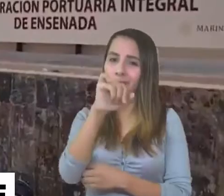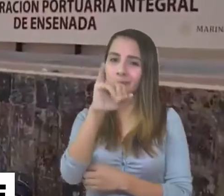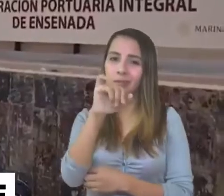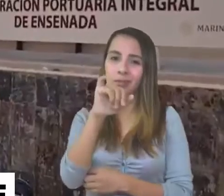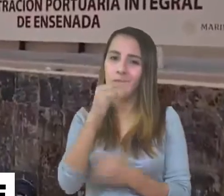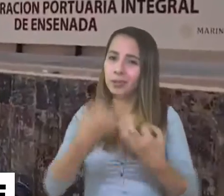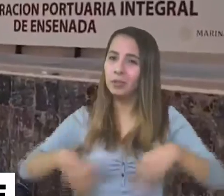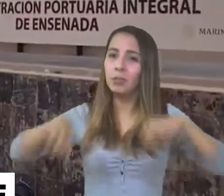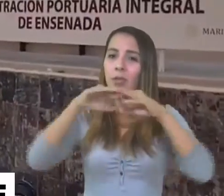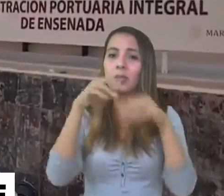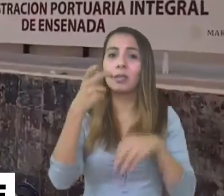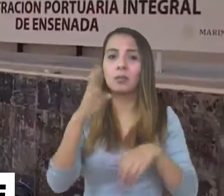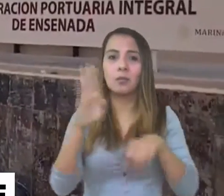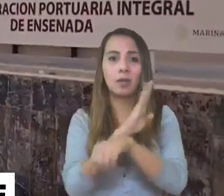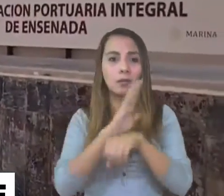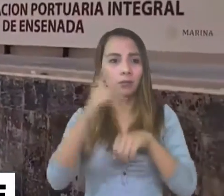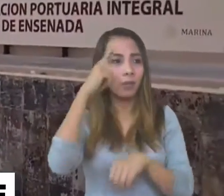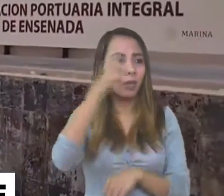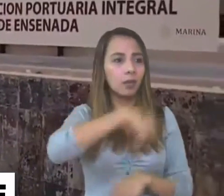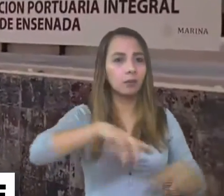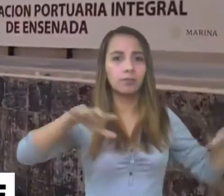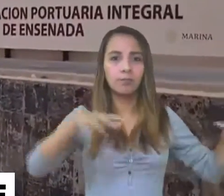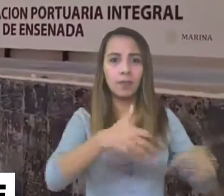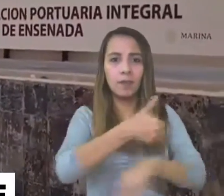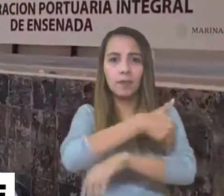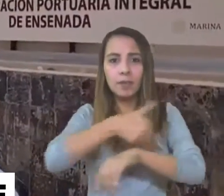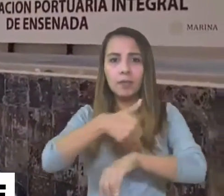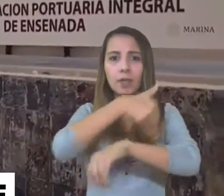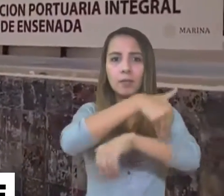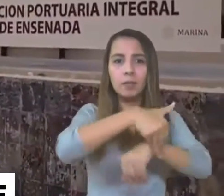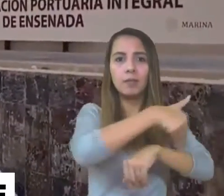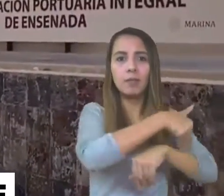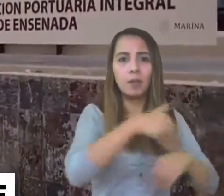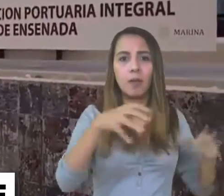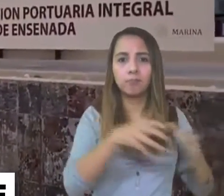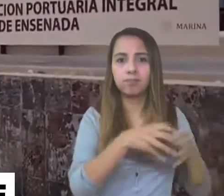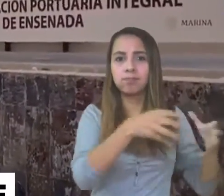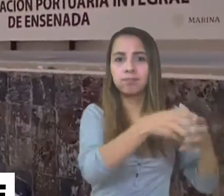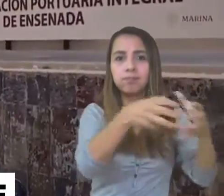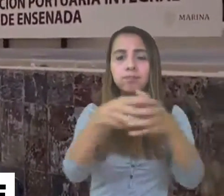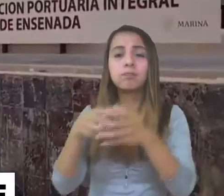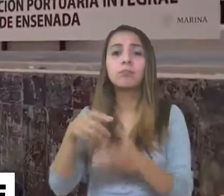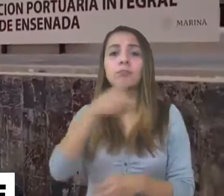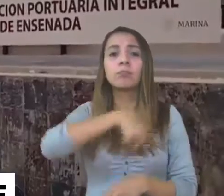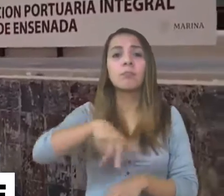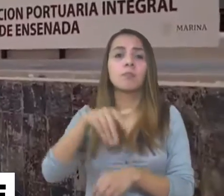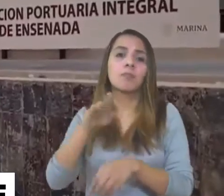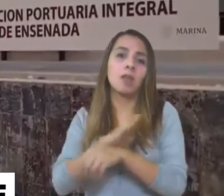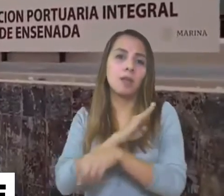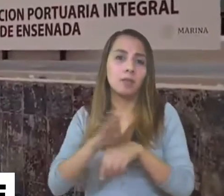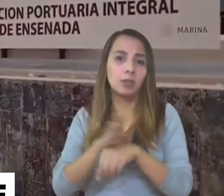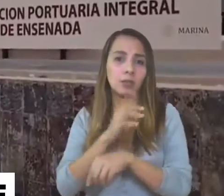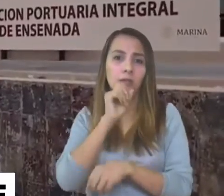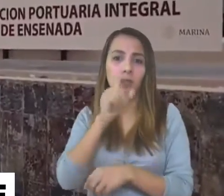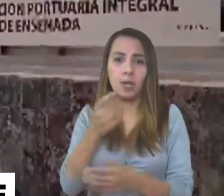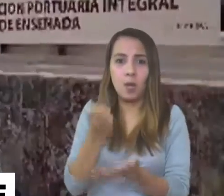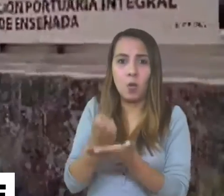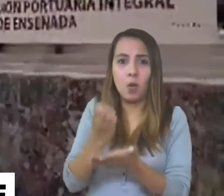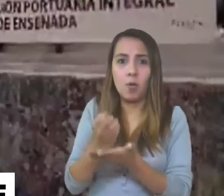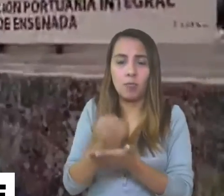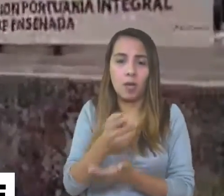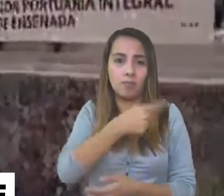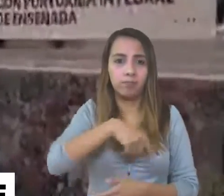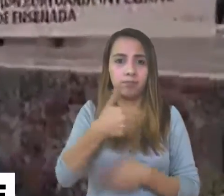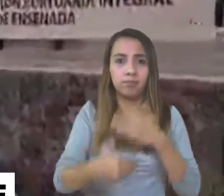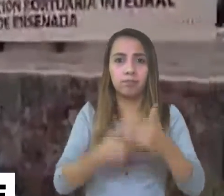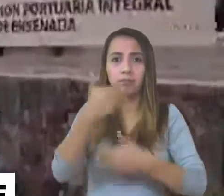beneficiarían las familias, se beneficiaría toda una economía que fluye a partir de esto. No solamente el impacto es social a